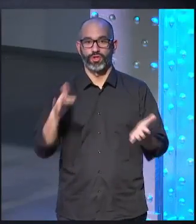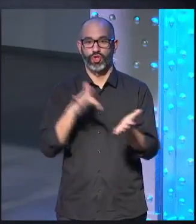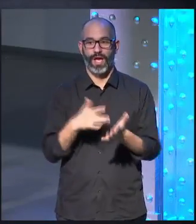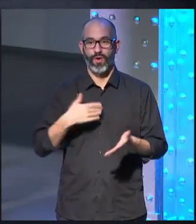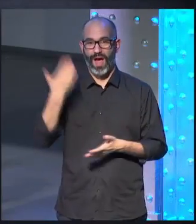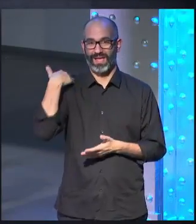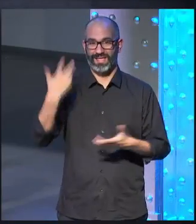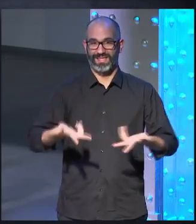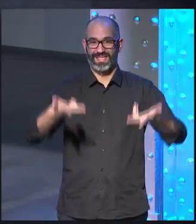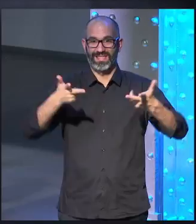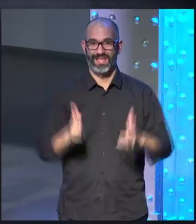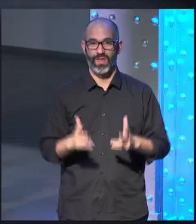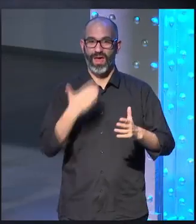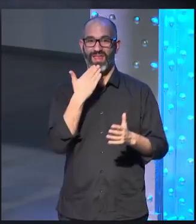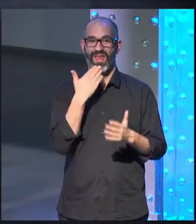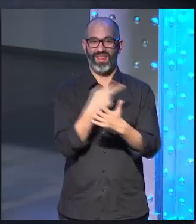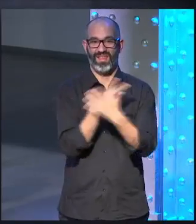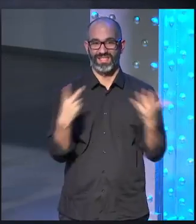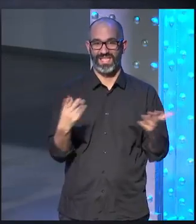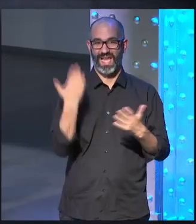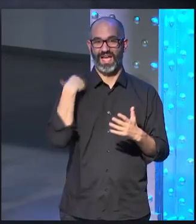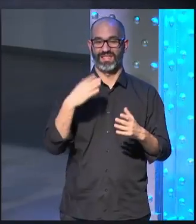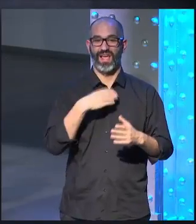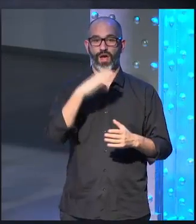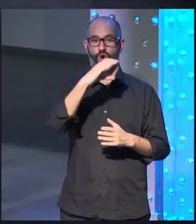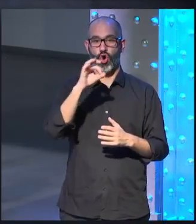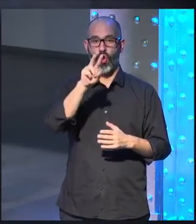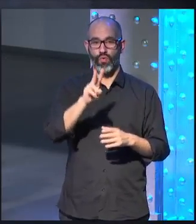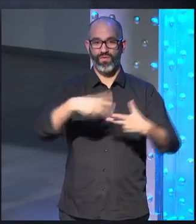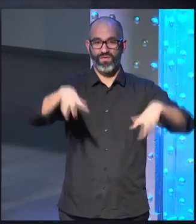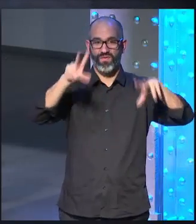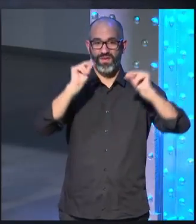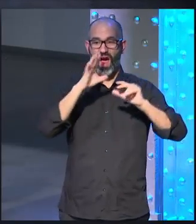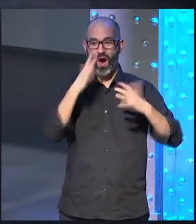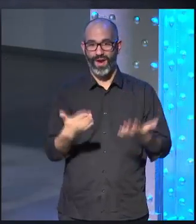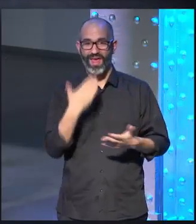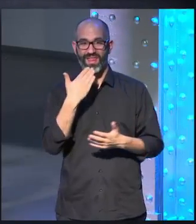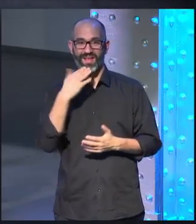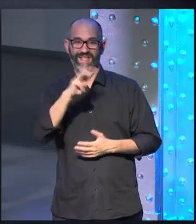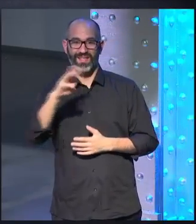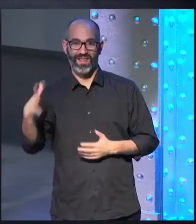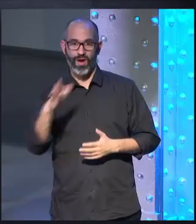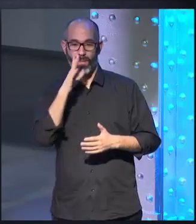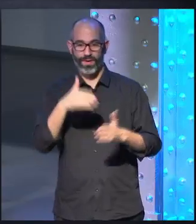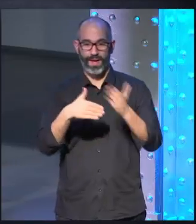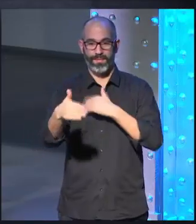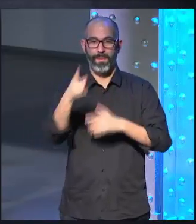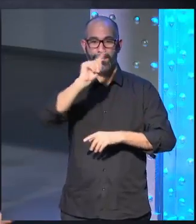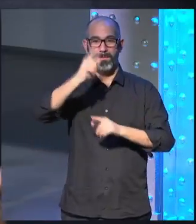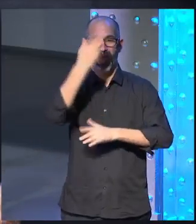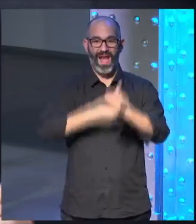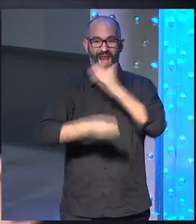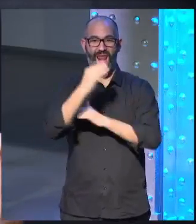estaba sentado con 17 años terminando COU, y tengo 35, y lo voy a decir porque entro a la franja millennial,